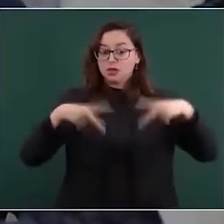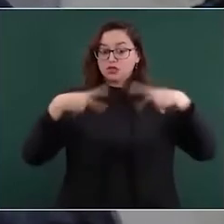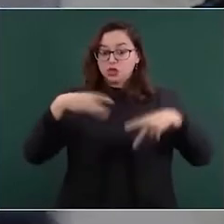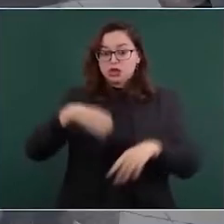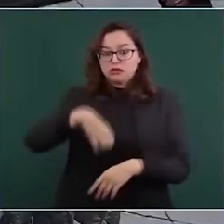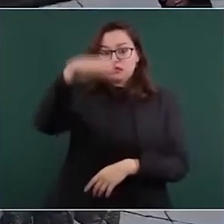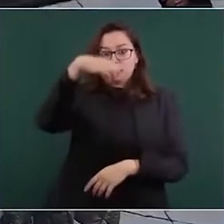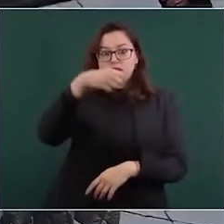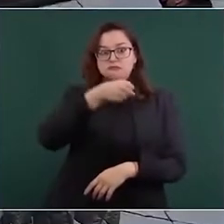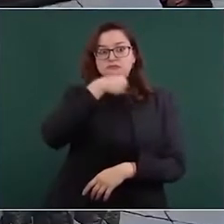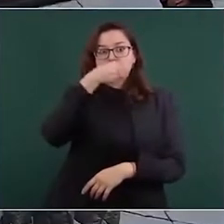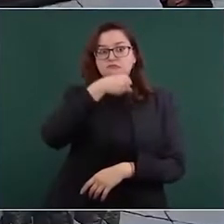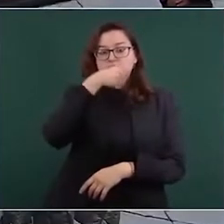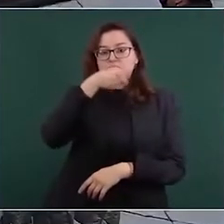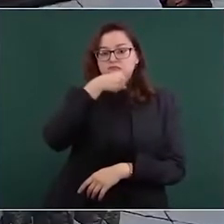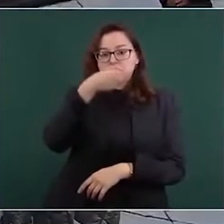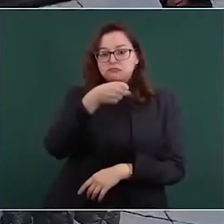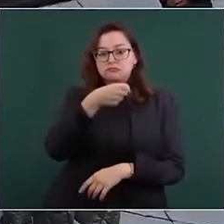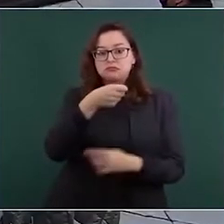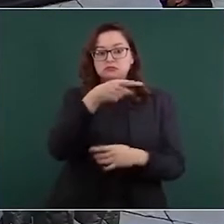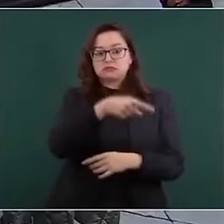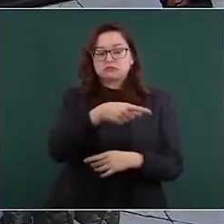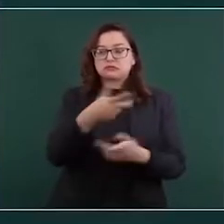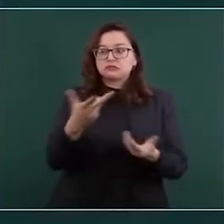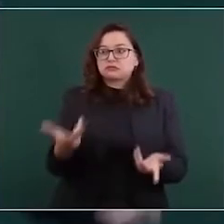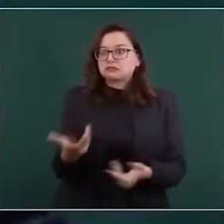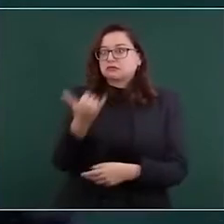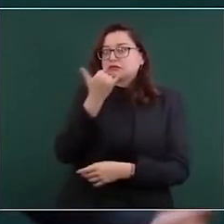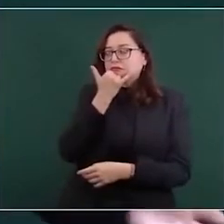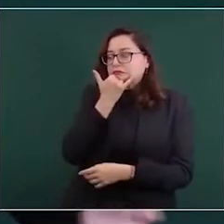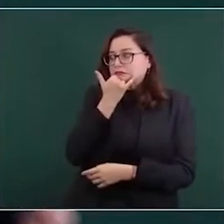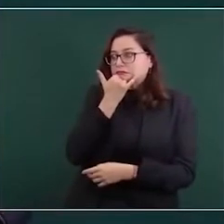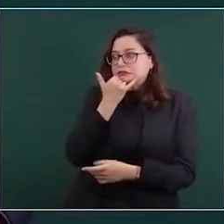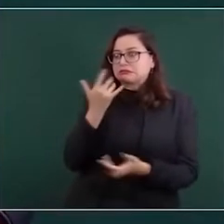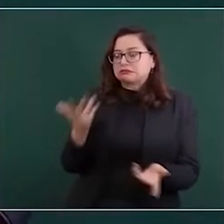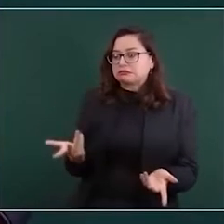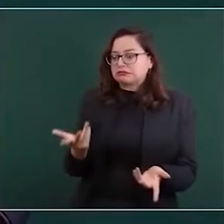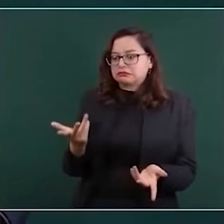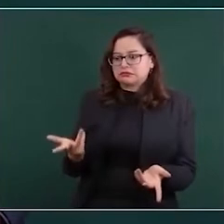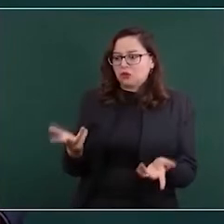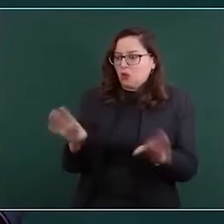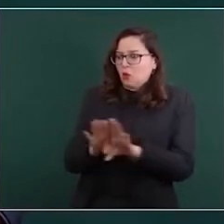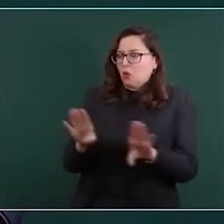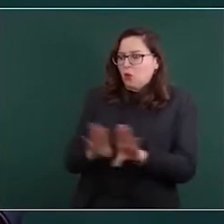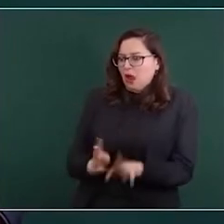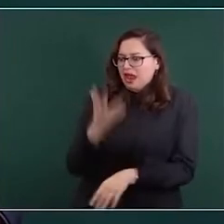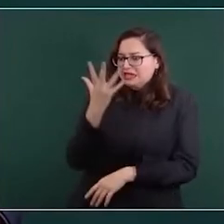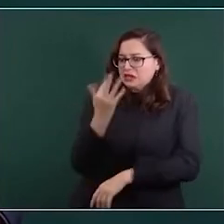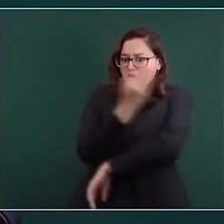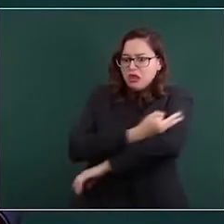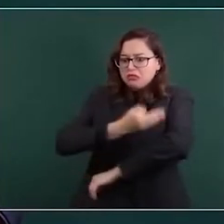que no podían llegar a un restaurante después de las 5 de la tarde.